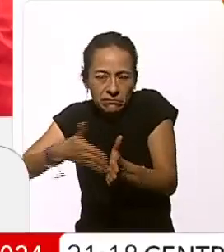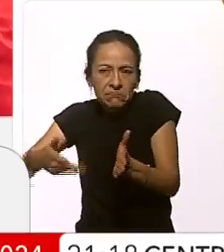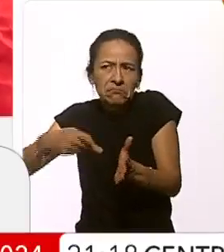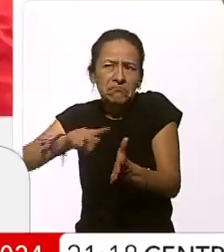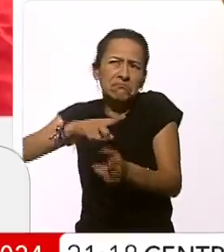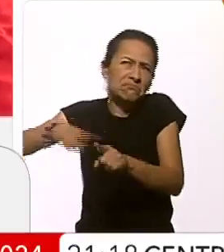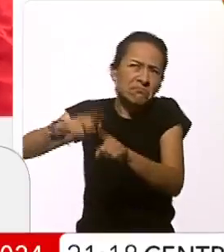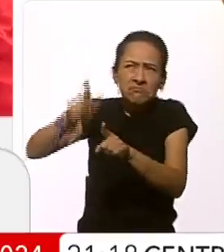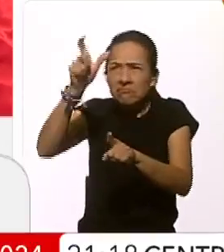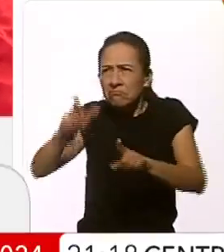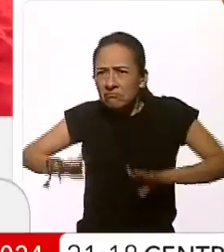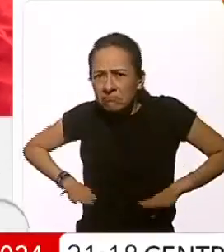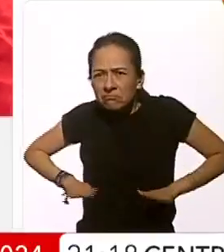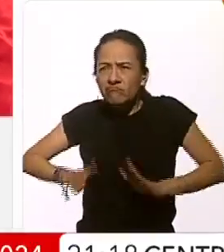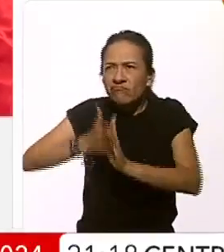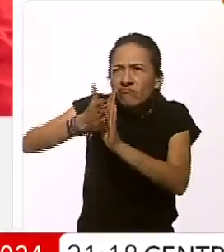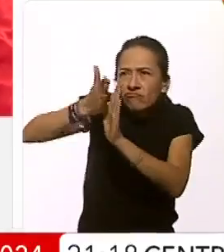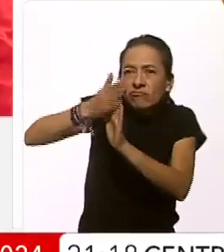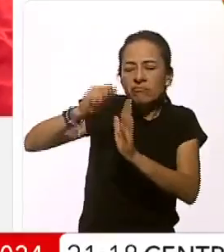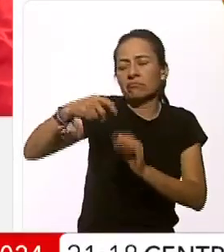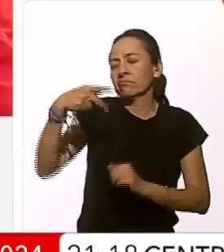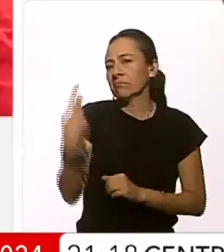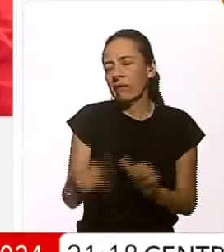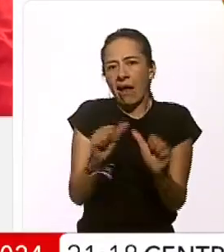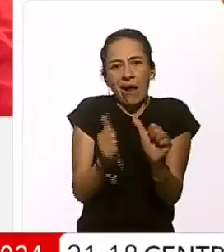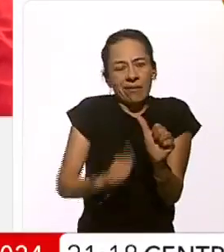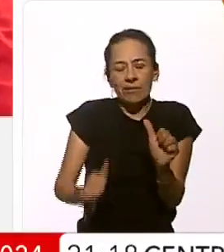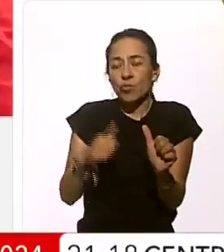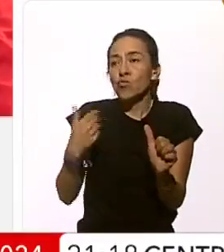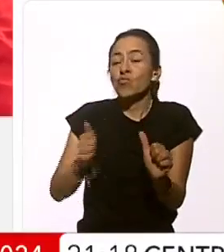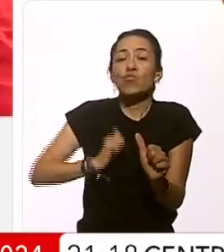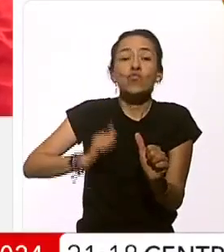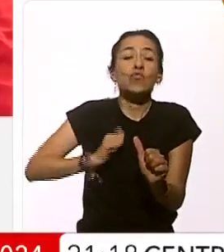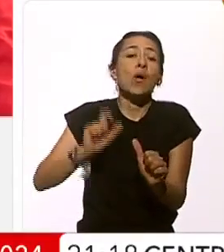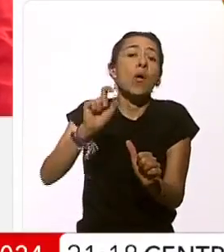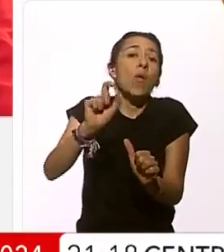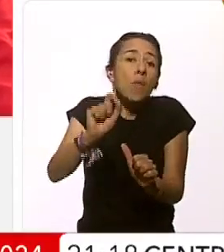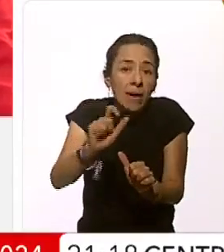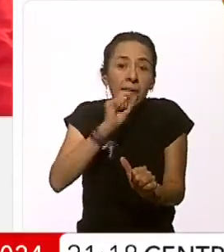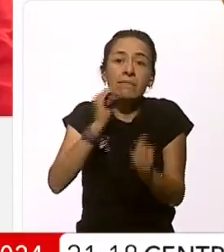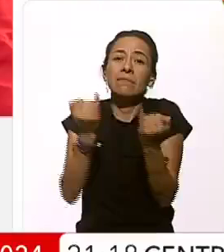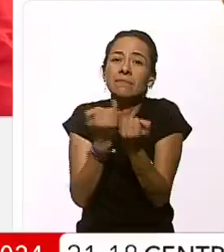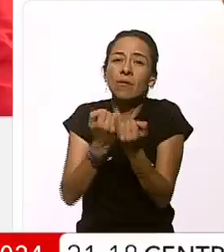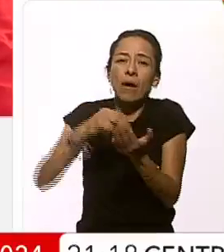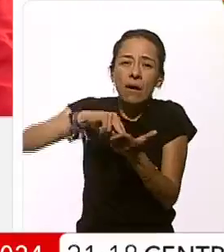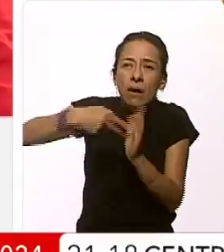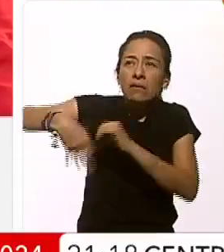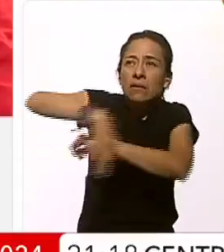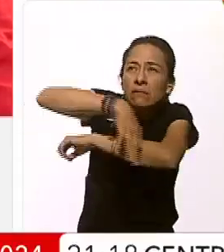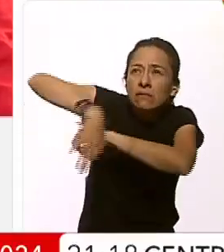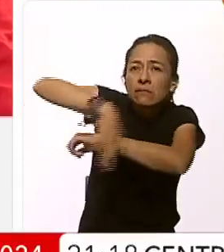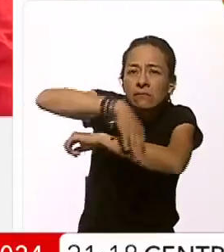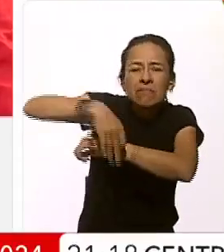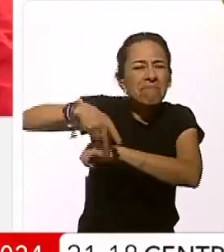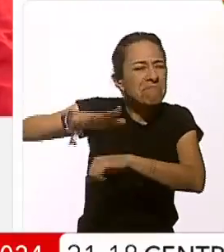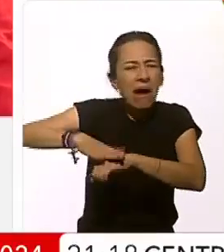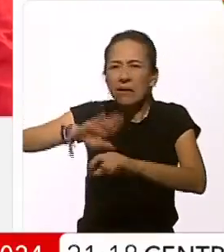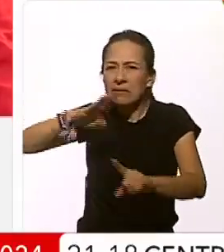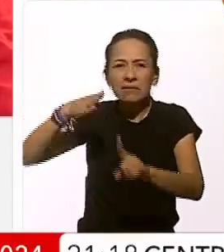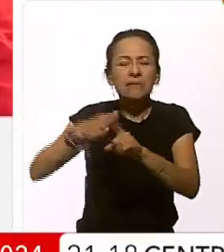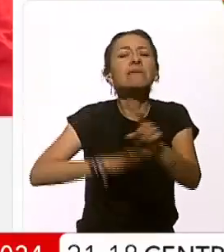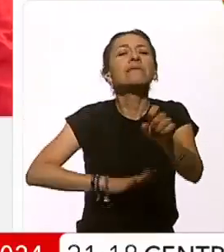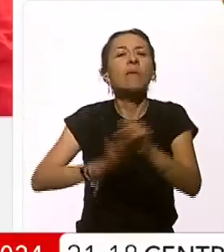infraestructura también, patrimonio artístico del siglo XX, arquitectura, pero principalmente templos.